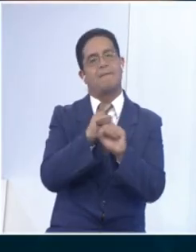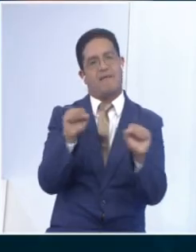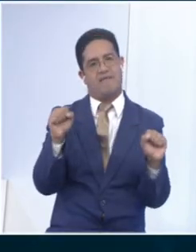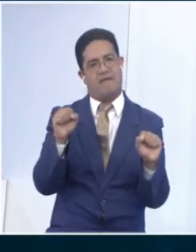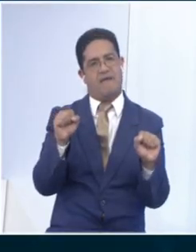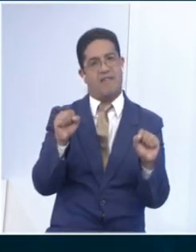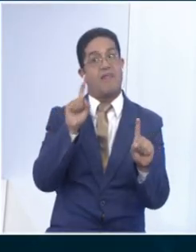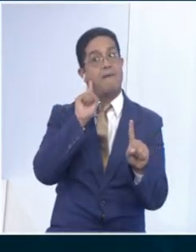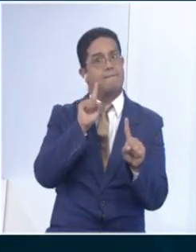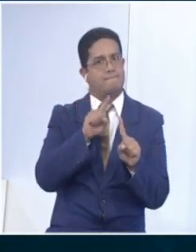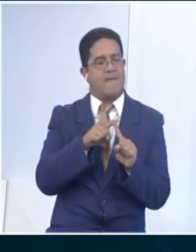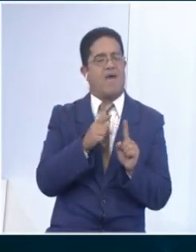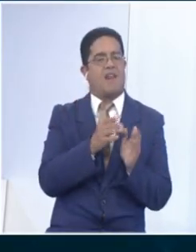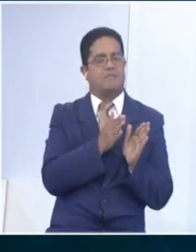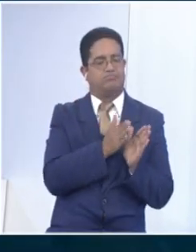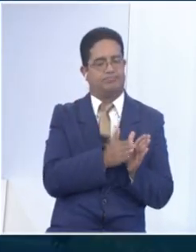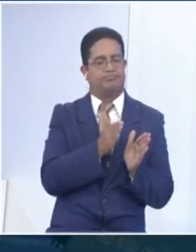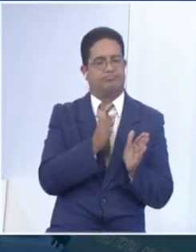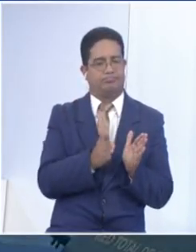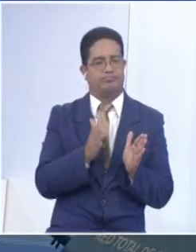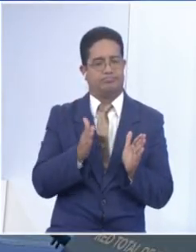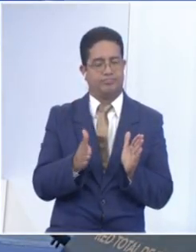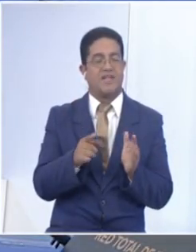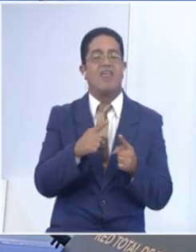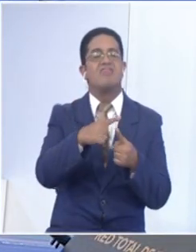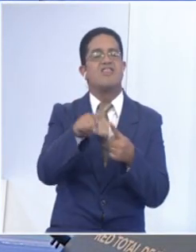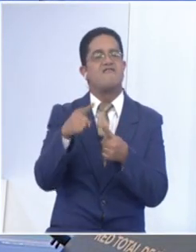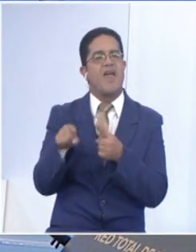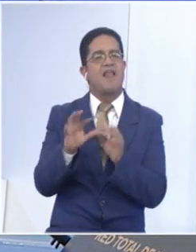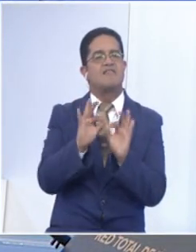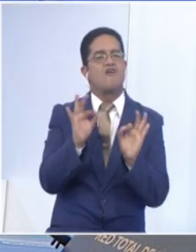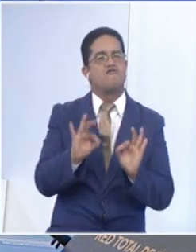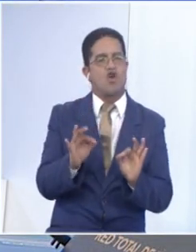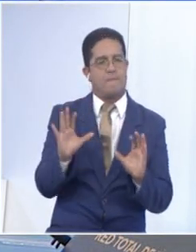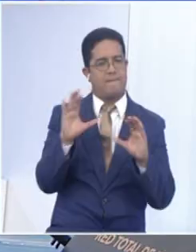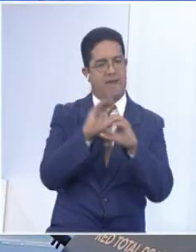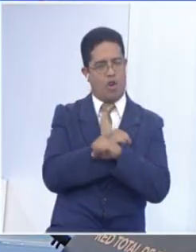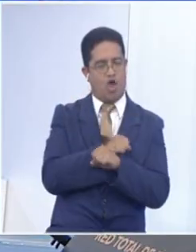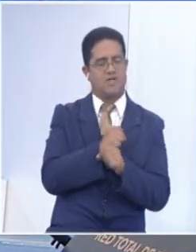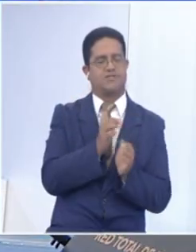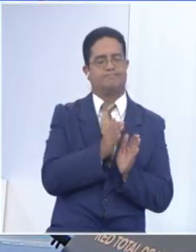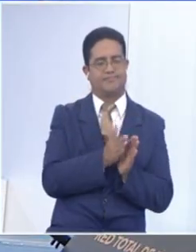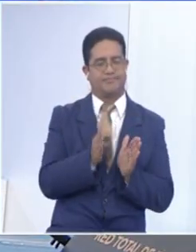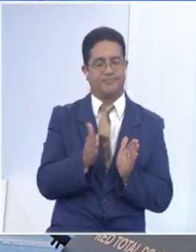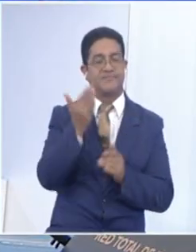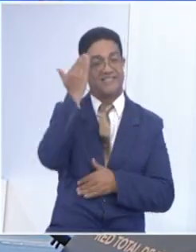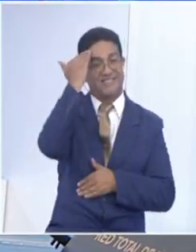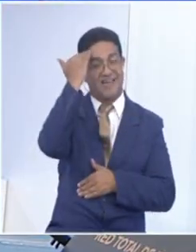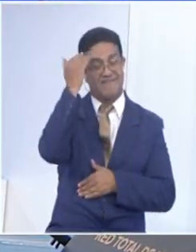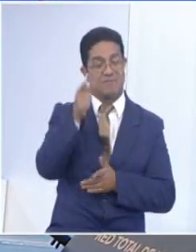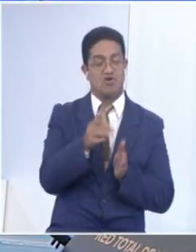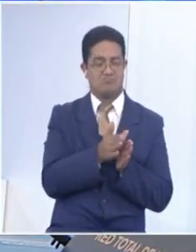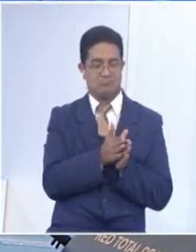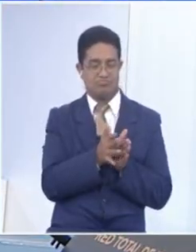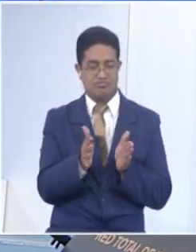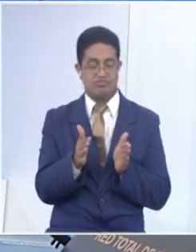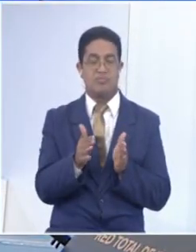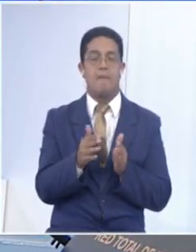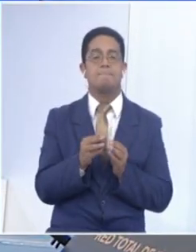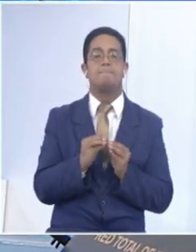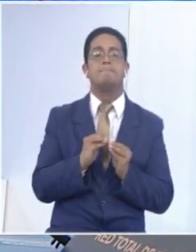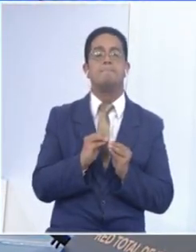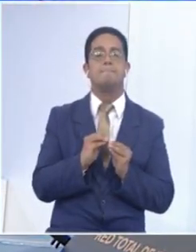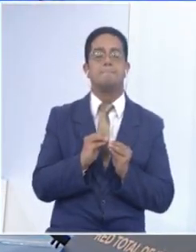tener las diferentes etapas, los diferentes ciclos que se hacen durante el sueño. Sabemos que es la etapa de producción